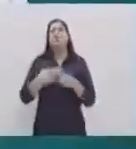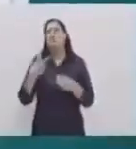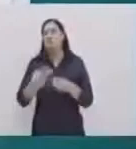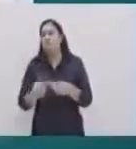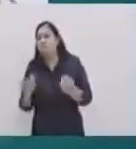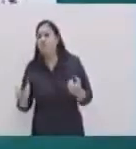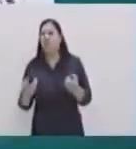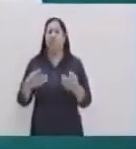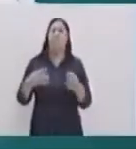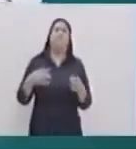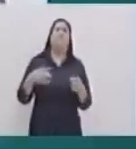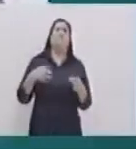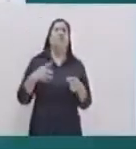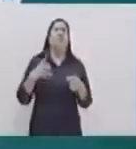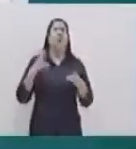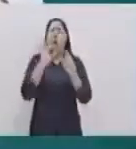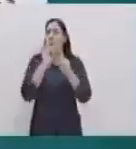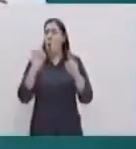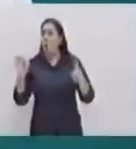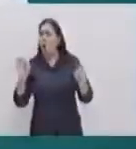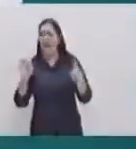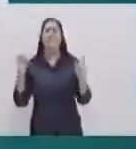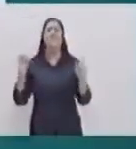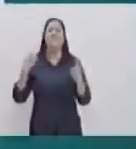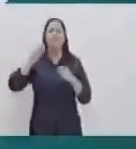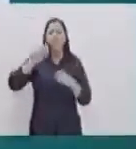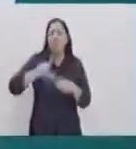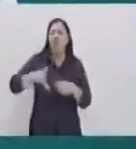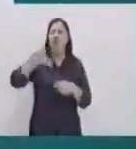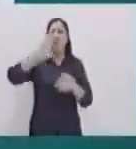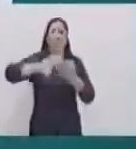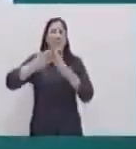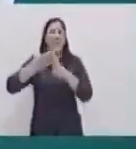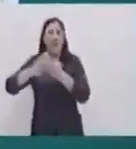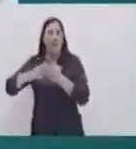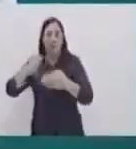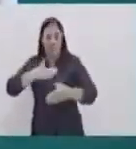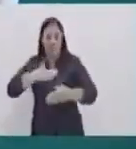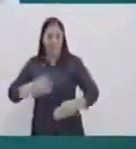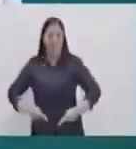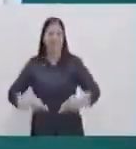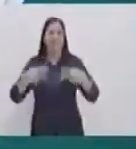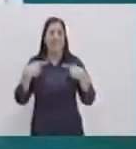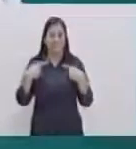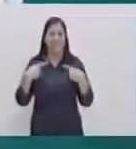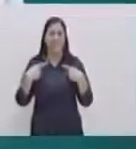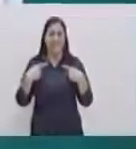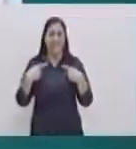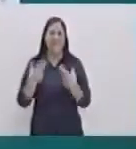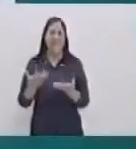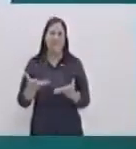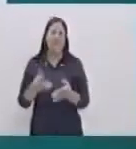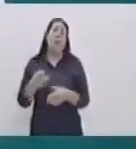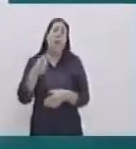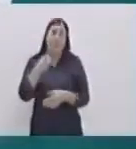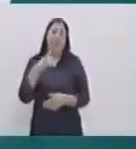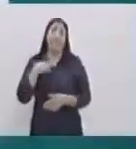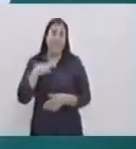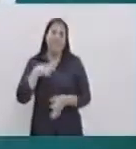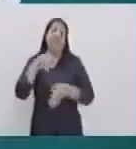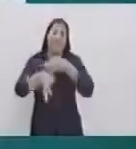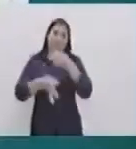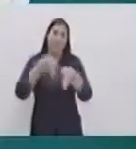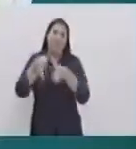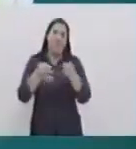o frases que son populares en la comunidad donde tú vives y las cuales son también un tipo de argumento.